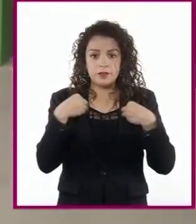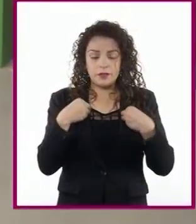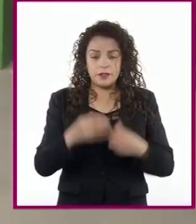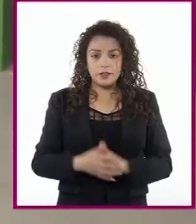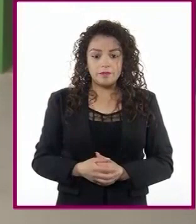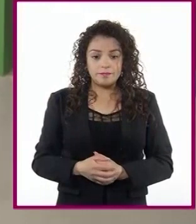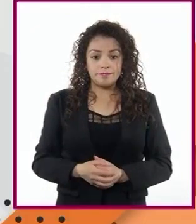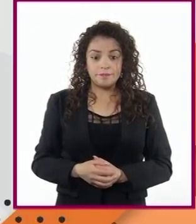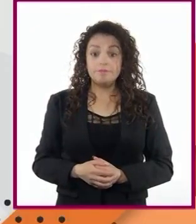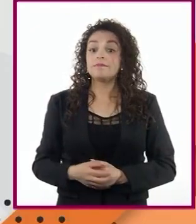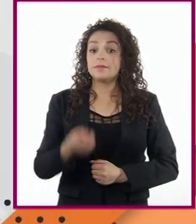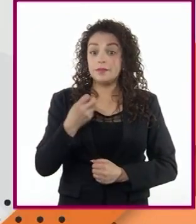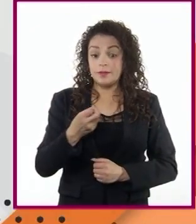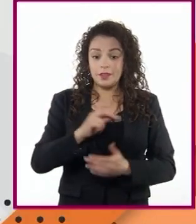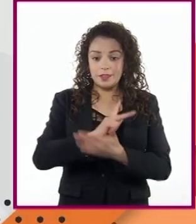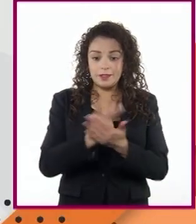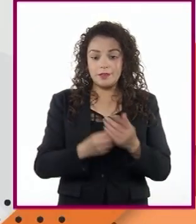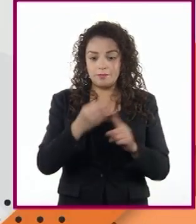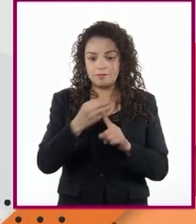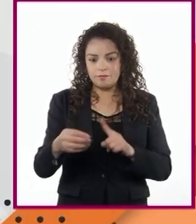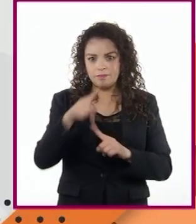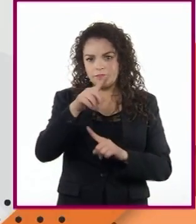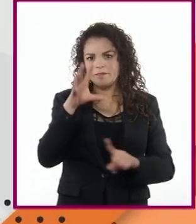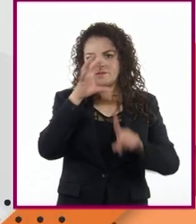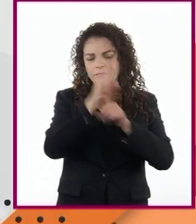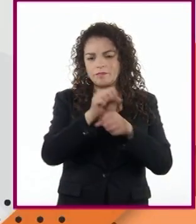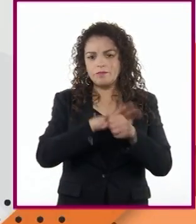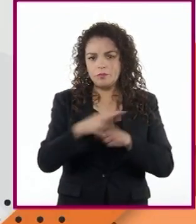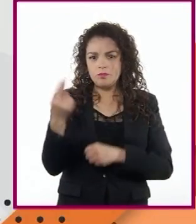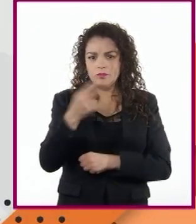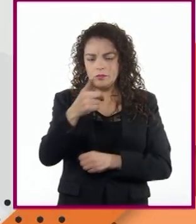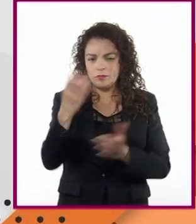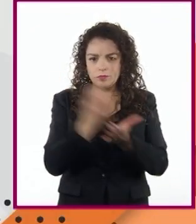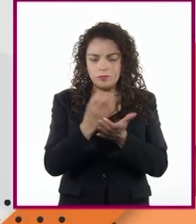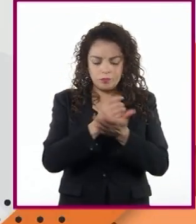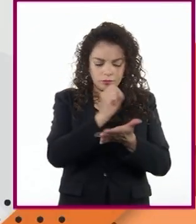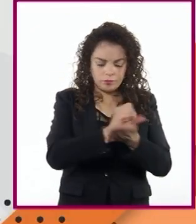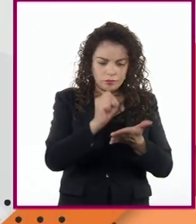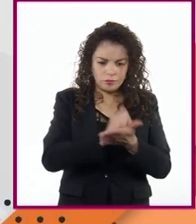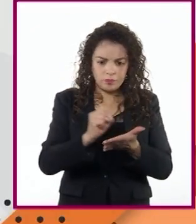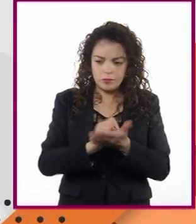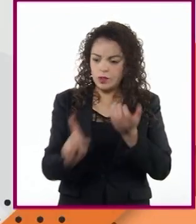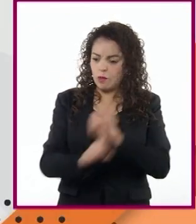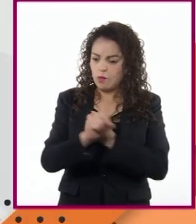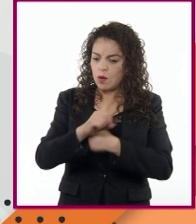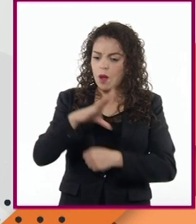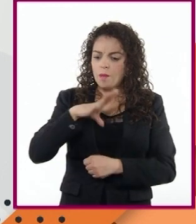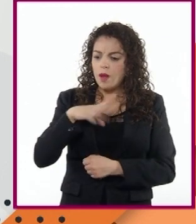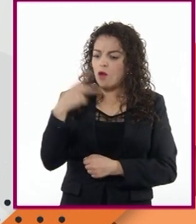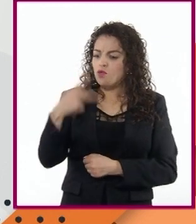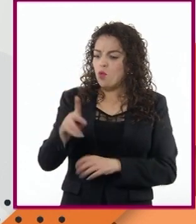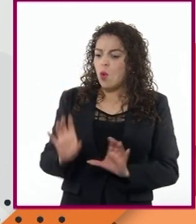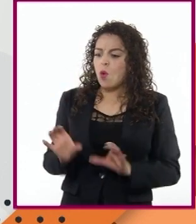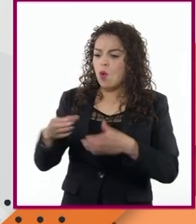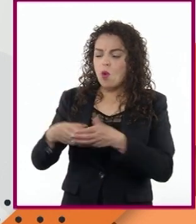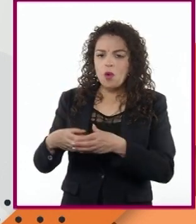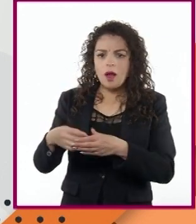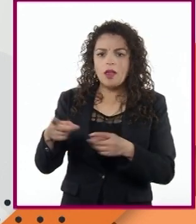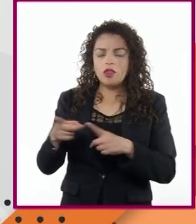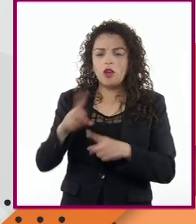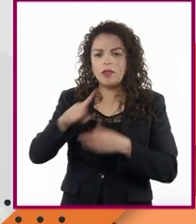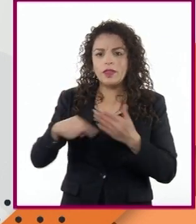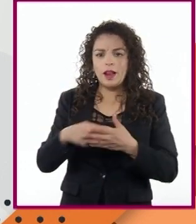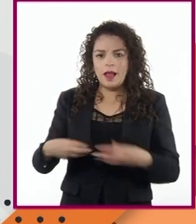Como reto de la sesión, deberán escribir en su cuaderno un diagnóstico de los problemas que existen en su localidad. Por ejemplo, la necesidad